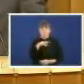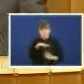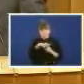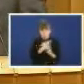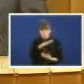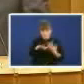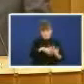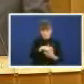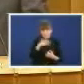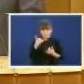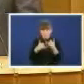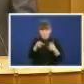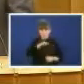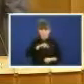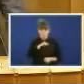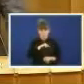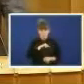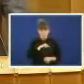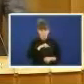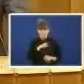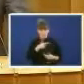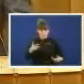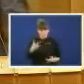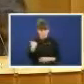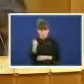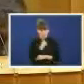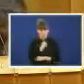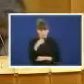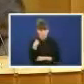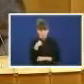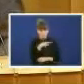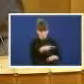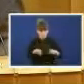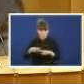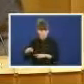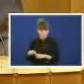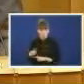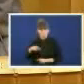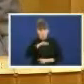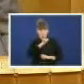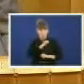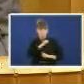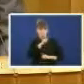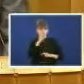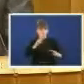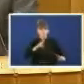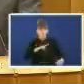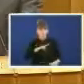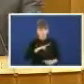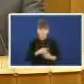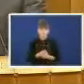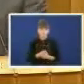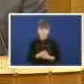cobertos fronte a adversidade agardo a súa resposta no convencemento de que